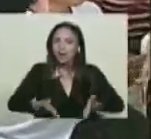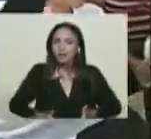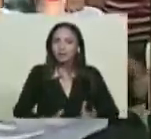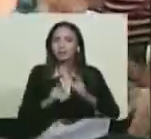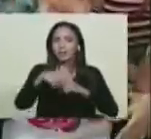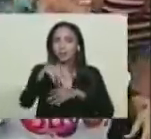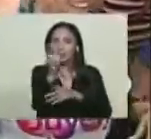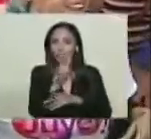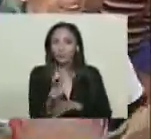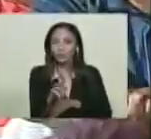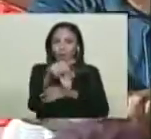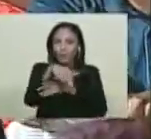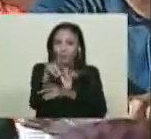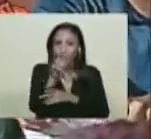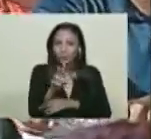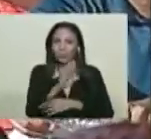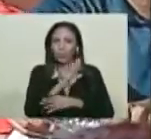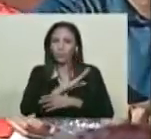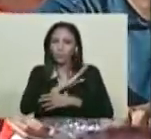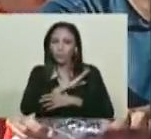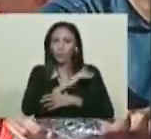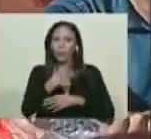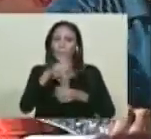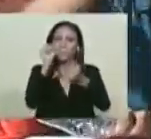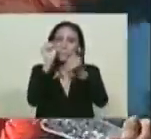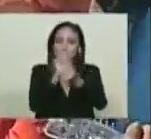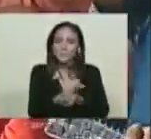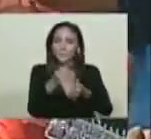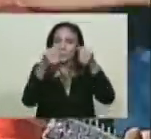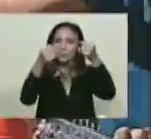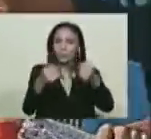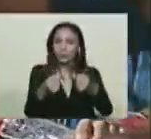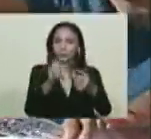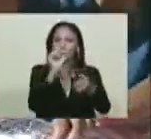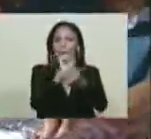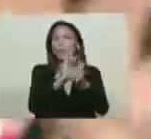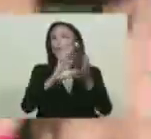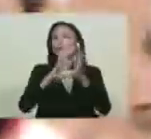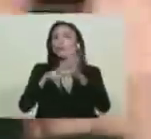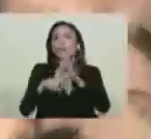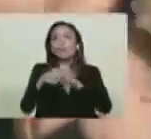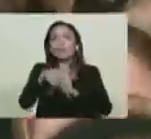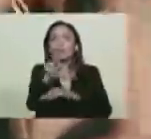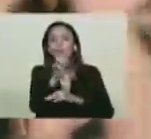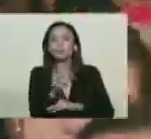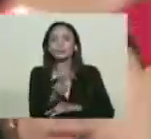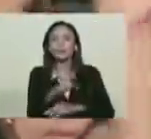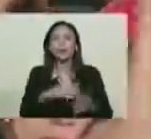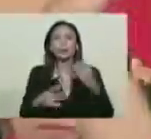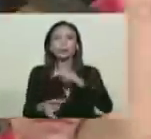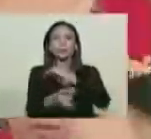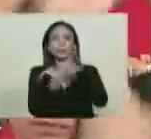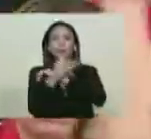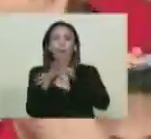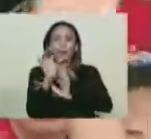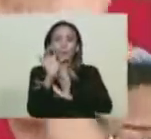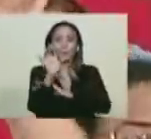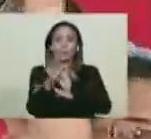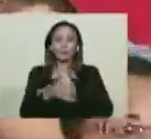Venezuela, son venezolanos y van a ser juzgados por corruptos, ladrones y traidores a la